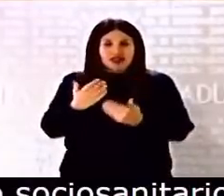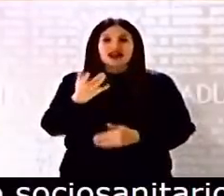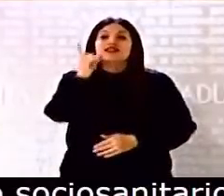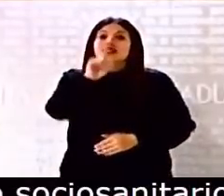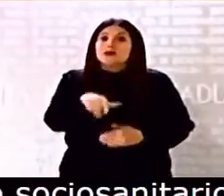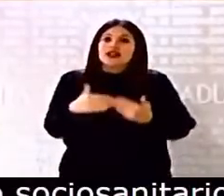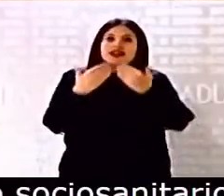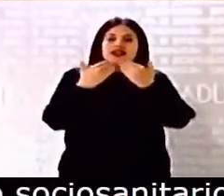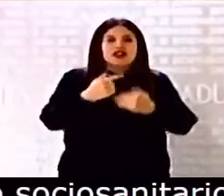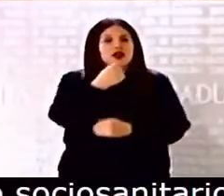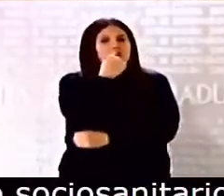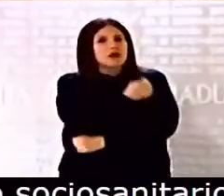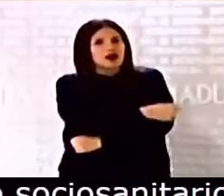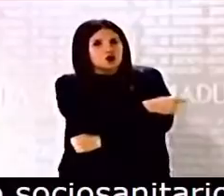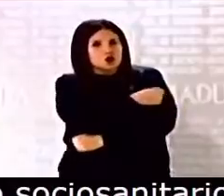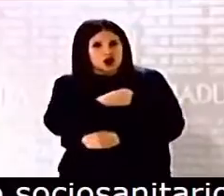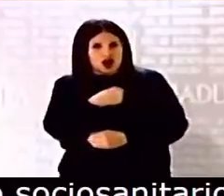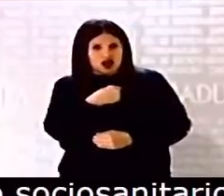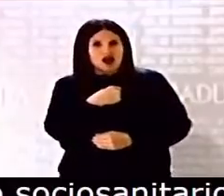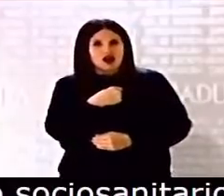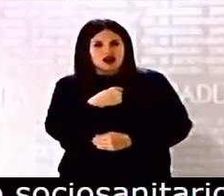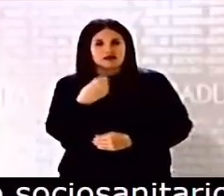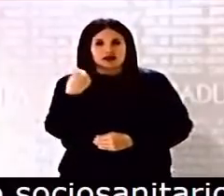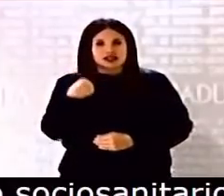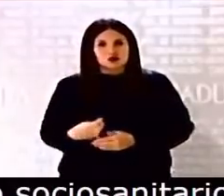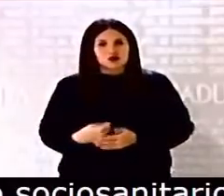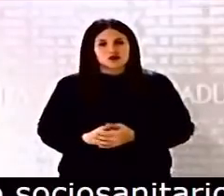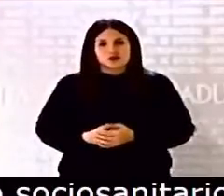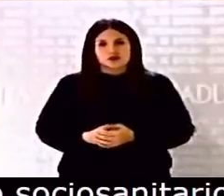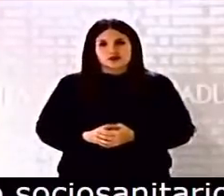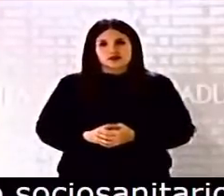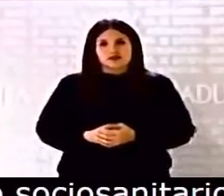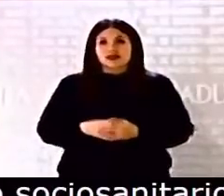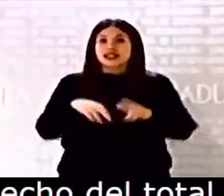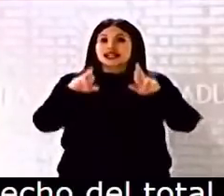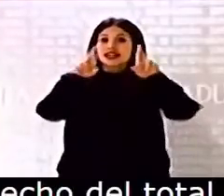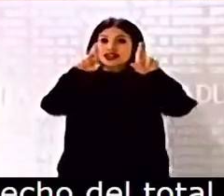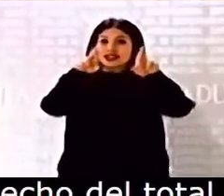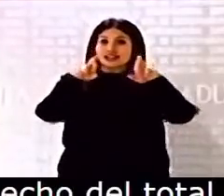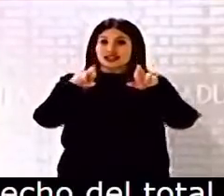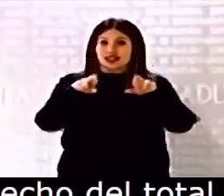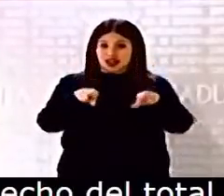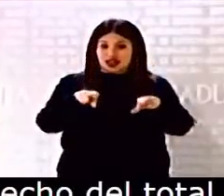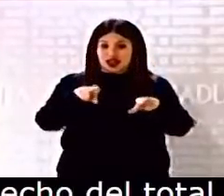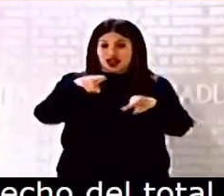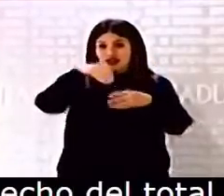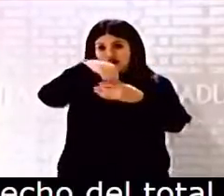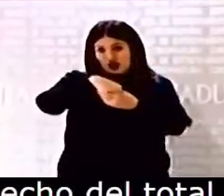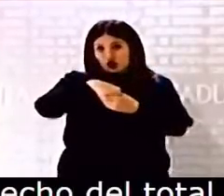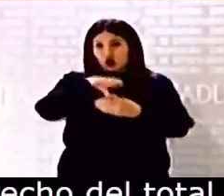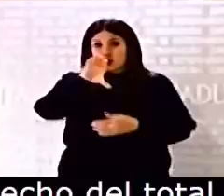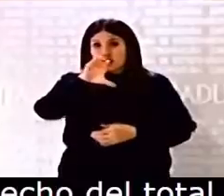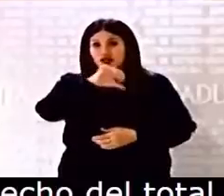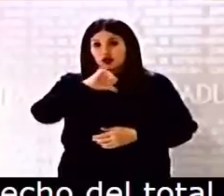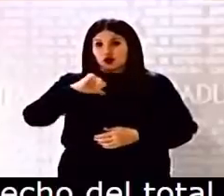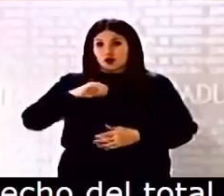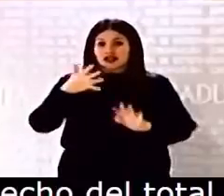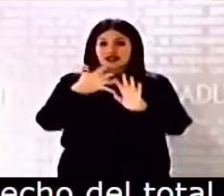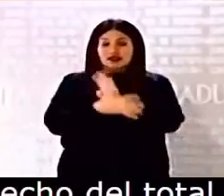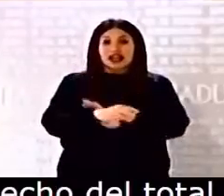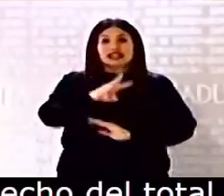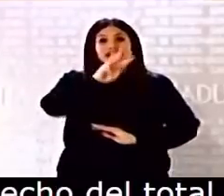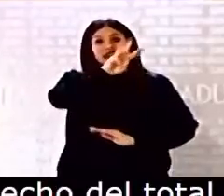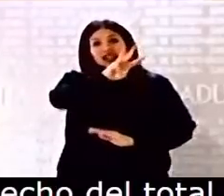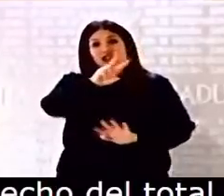vacunación. De hecho, del total de residencias que tenemos en la comunidad autónoma, más de 370, como